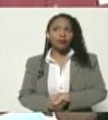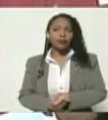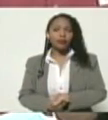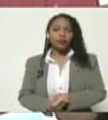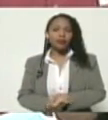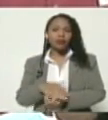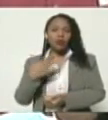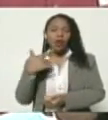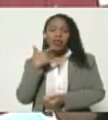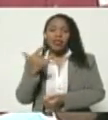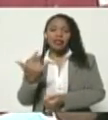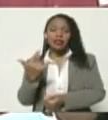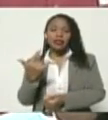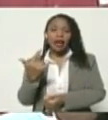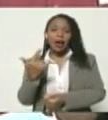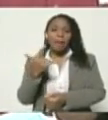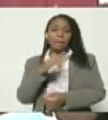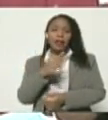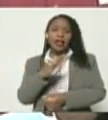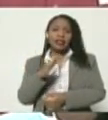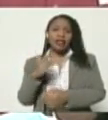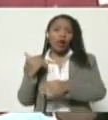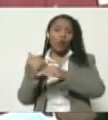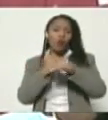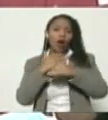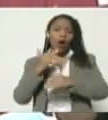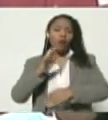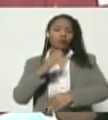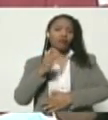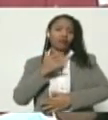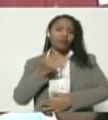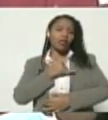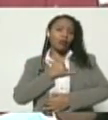Cuando uno dice, pareciera lugar común, ¿no? Cuando uno dice,